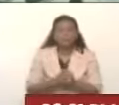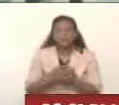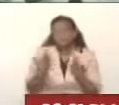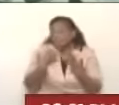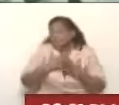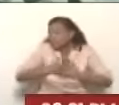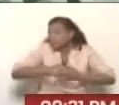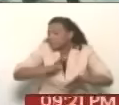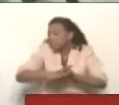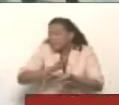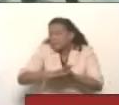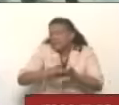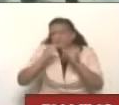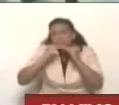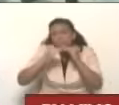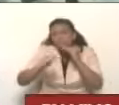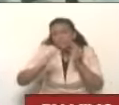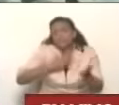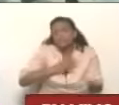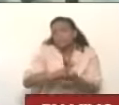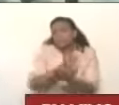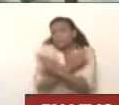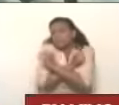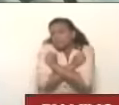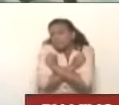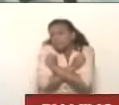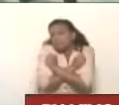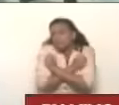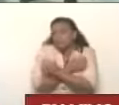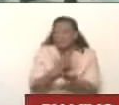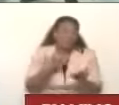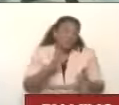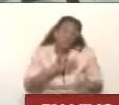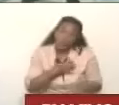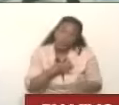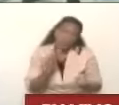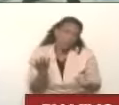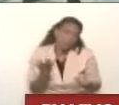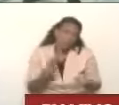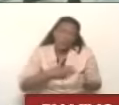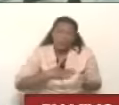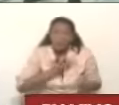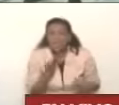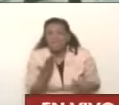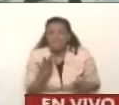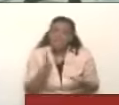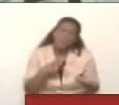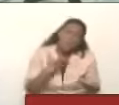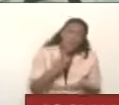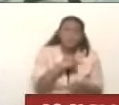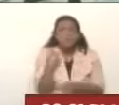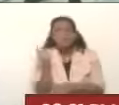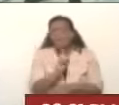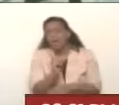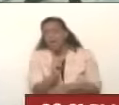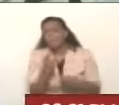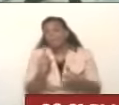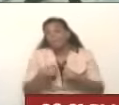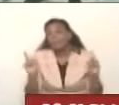libre, tranquila, aunque no se quería ir, se negaba a irse,